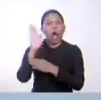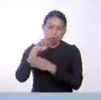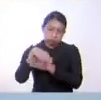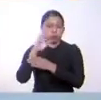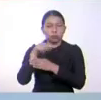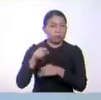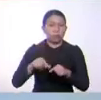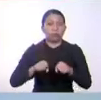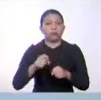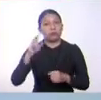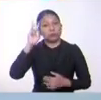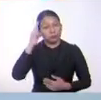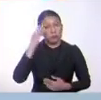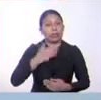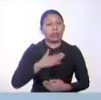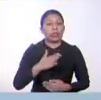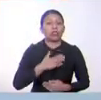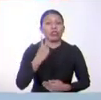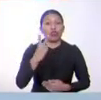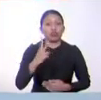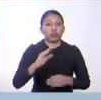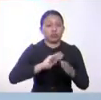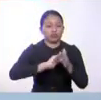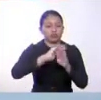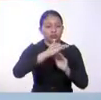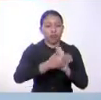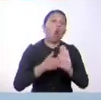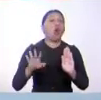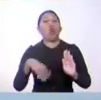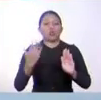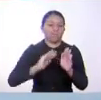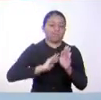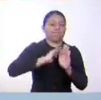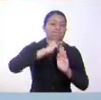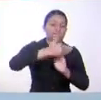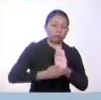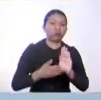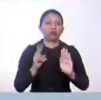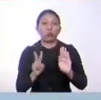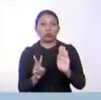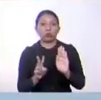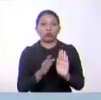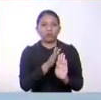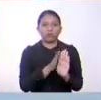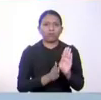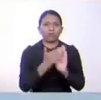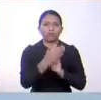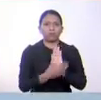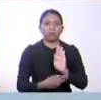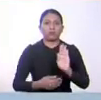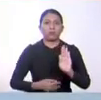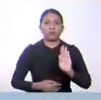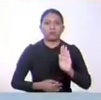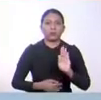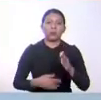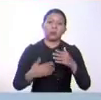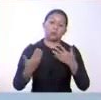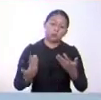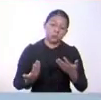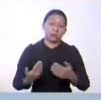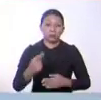pared secundaria que es la que les da la firmeza. Asimismo, tampoco podemos afirmar